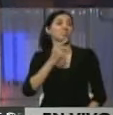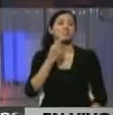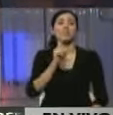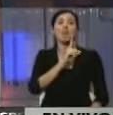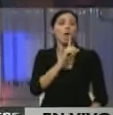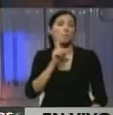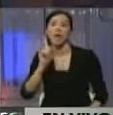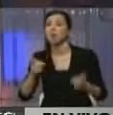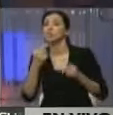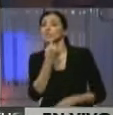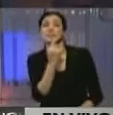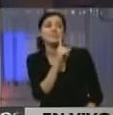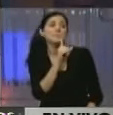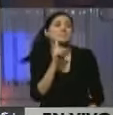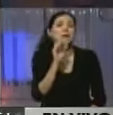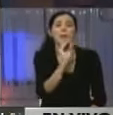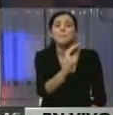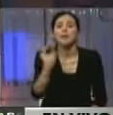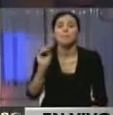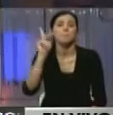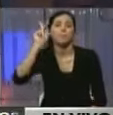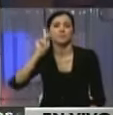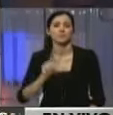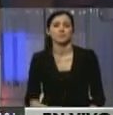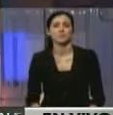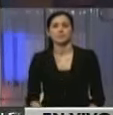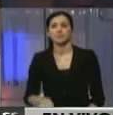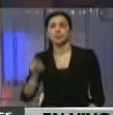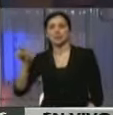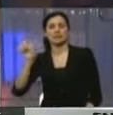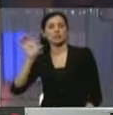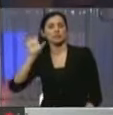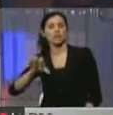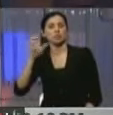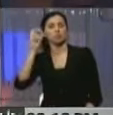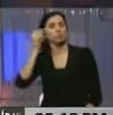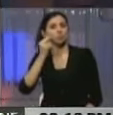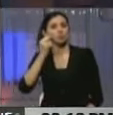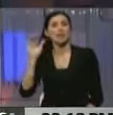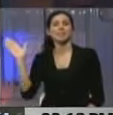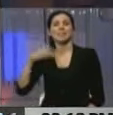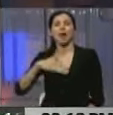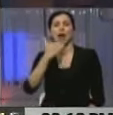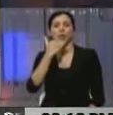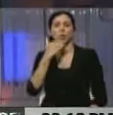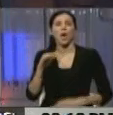profe. Estaba llegando del estado Sucre, trajo varios atunes.